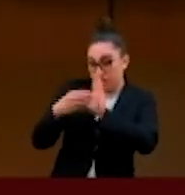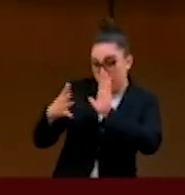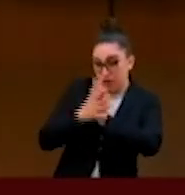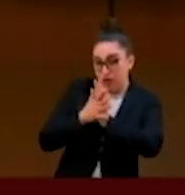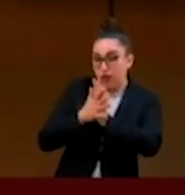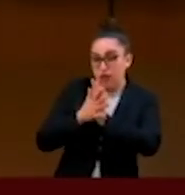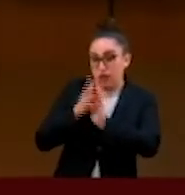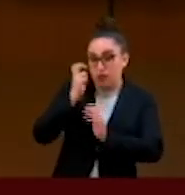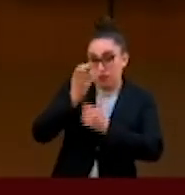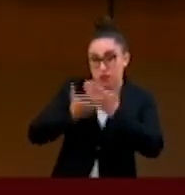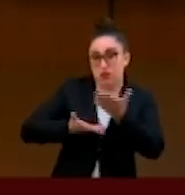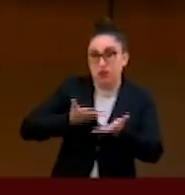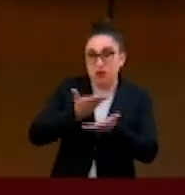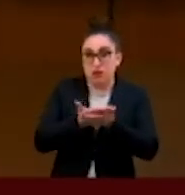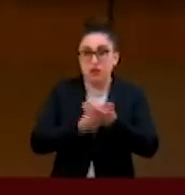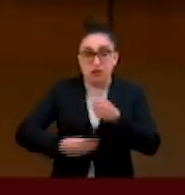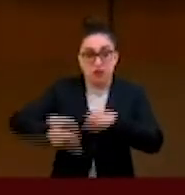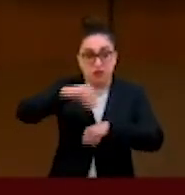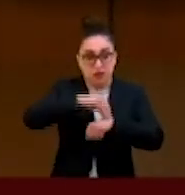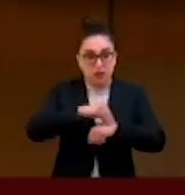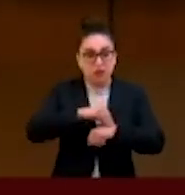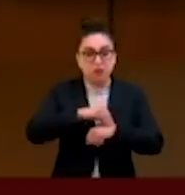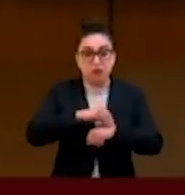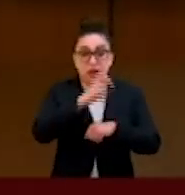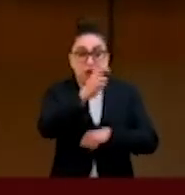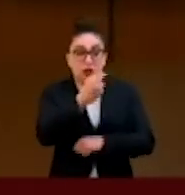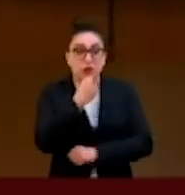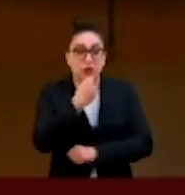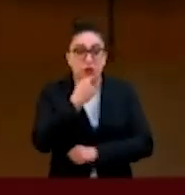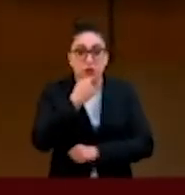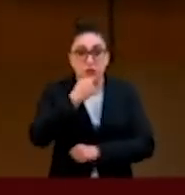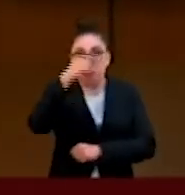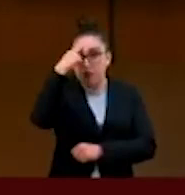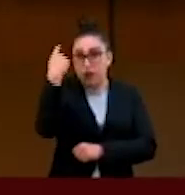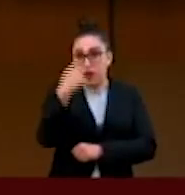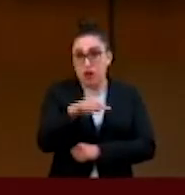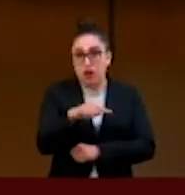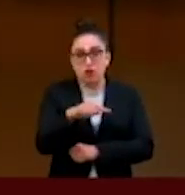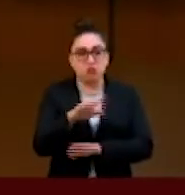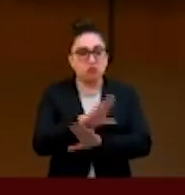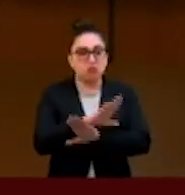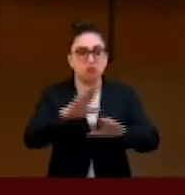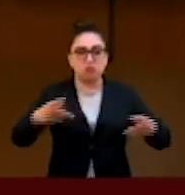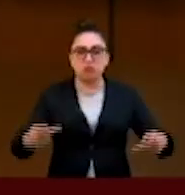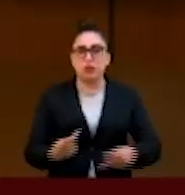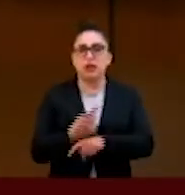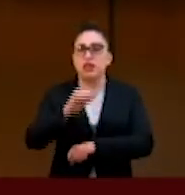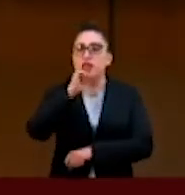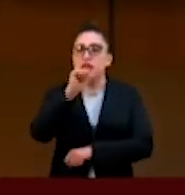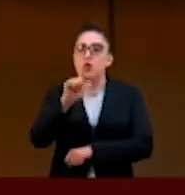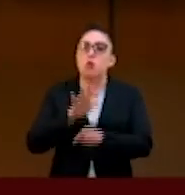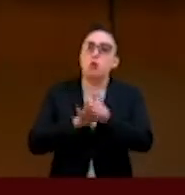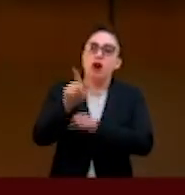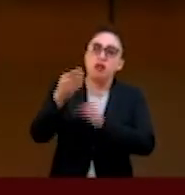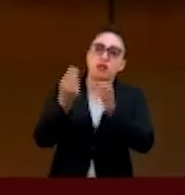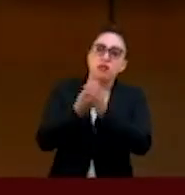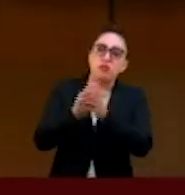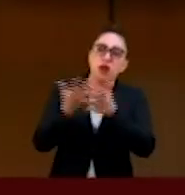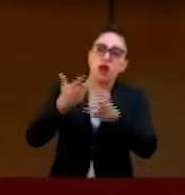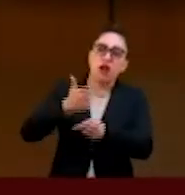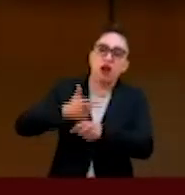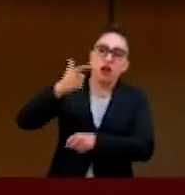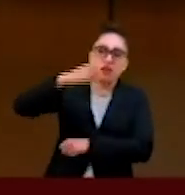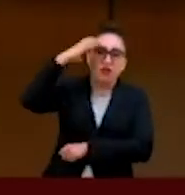esta adición definitivamente es no importa qué delito hayan cometido